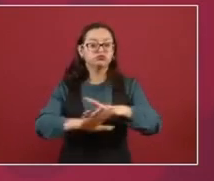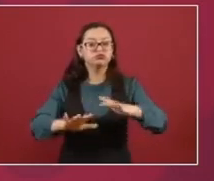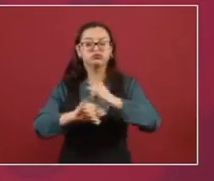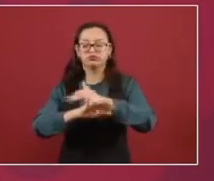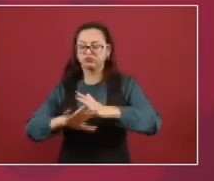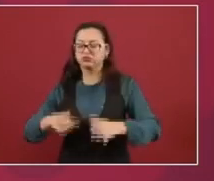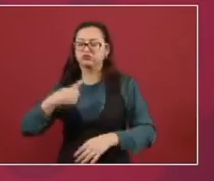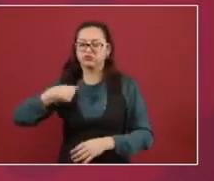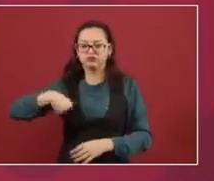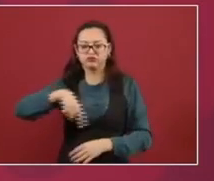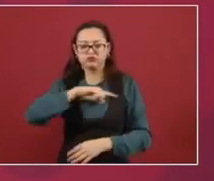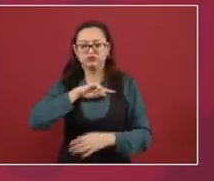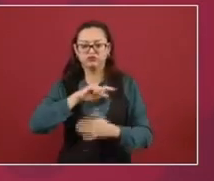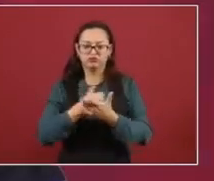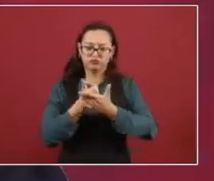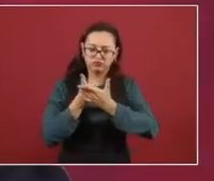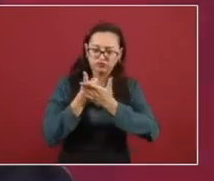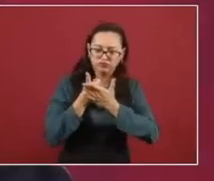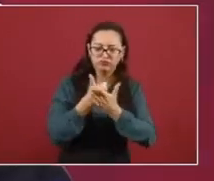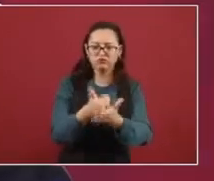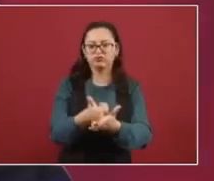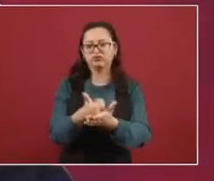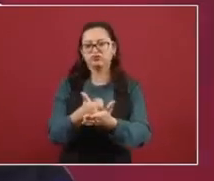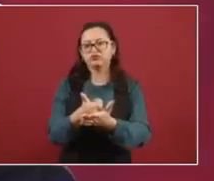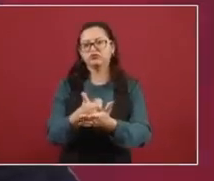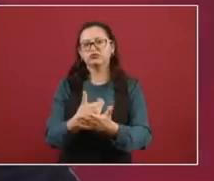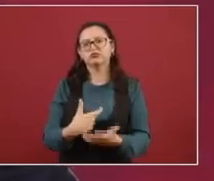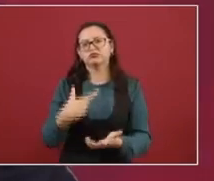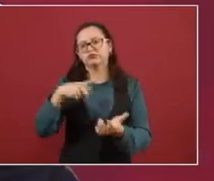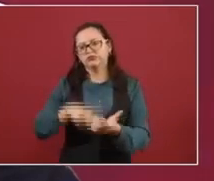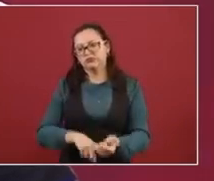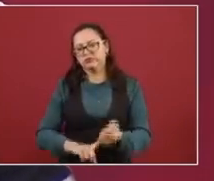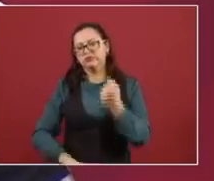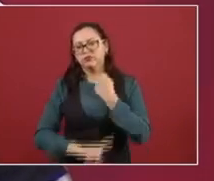ayudando, es un problema que se